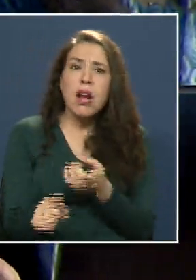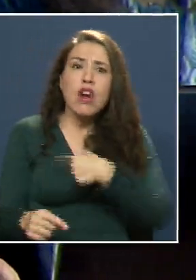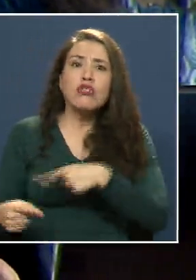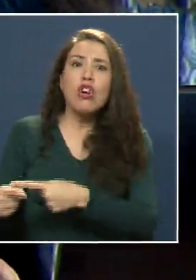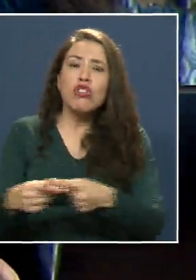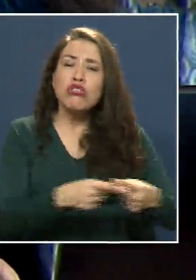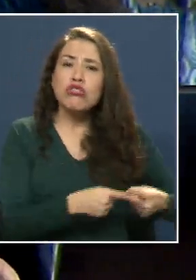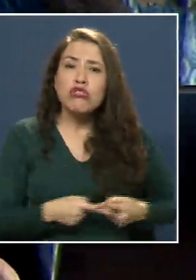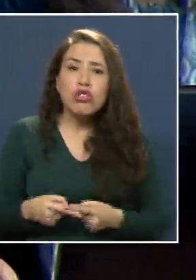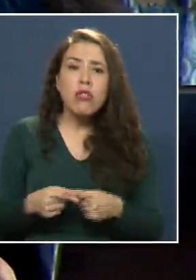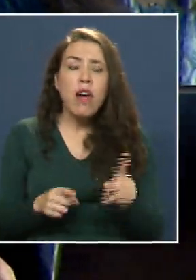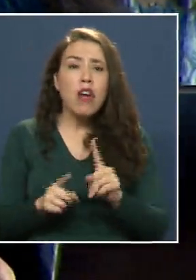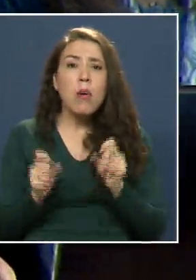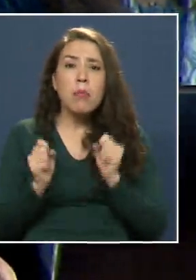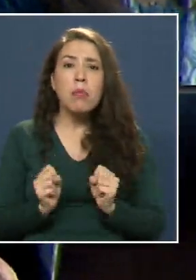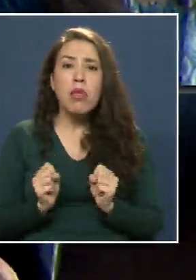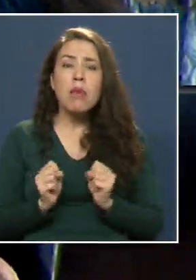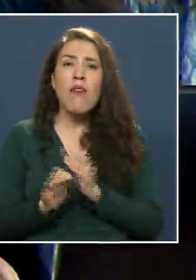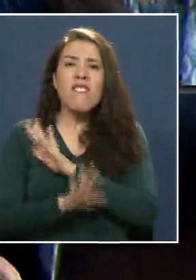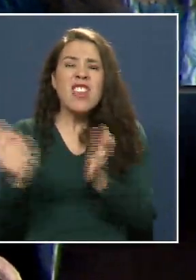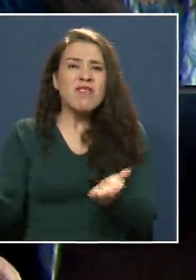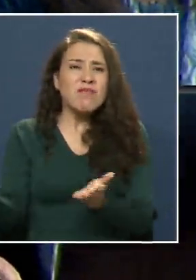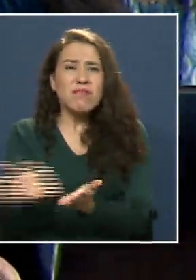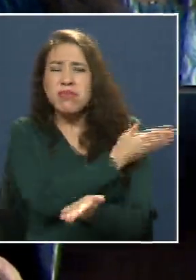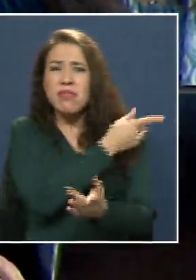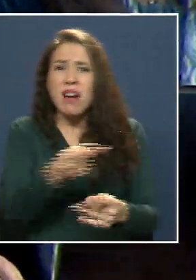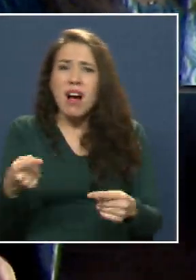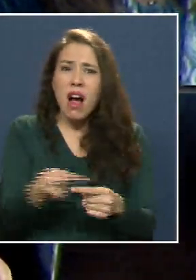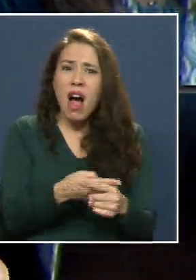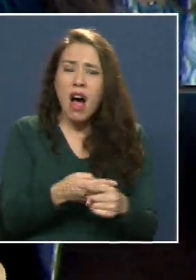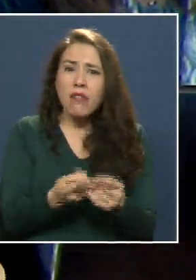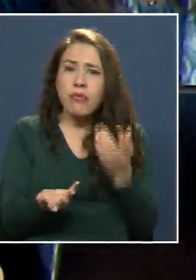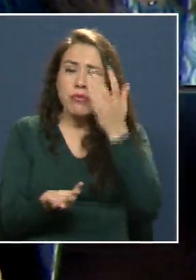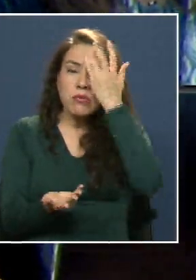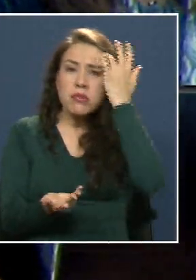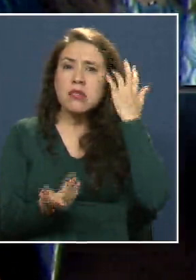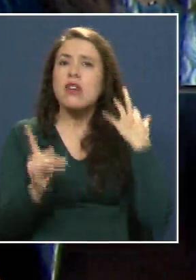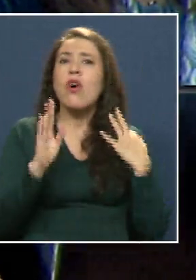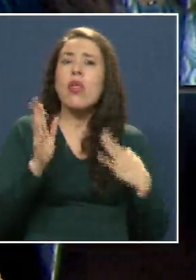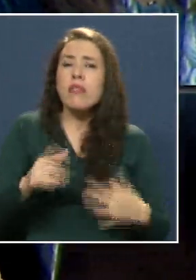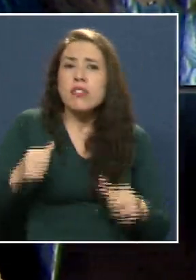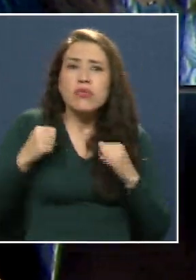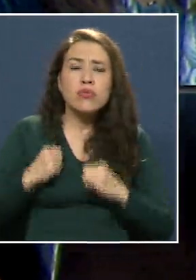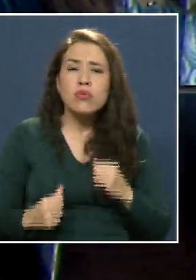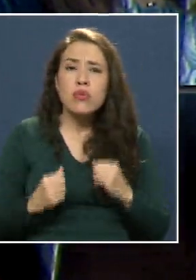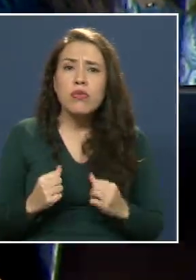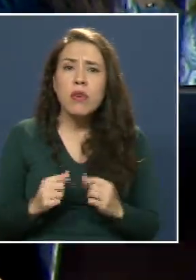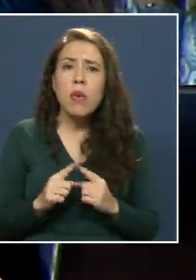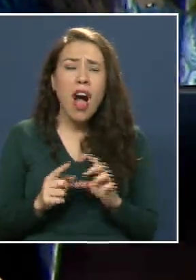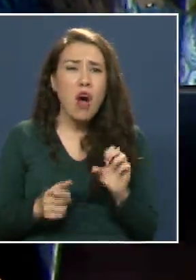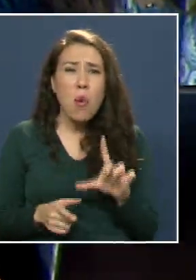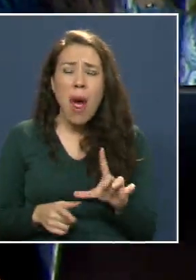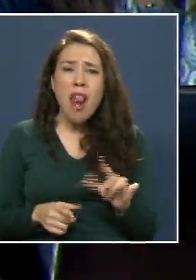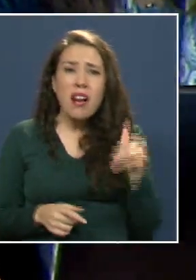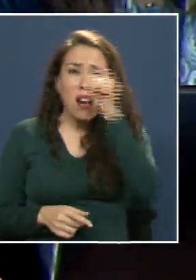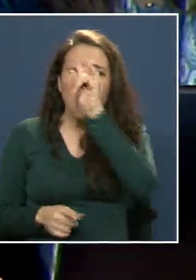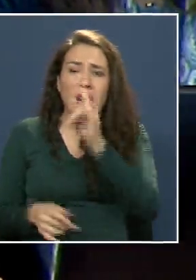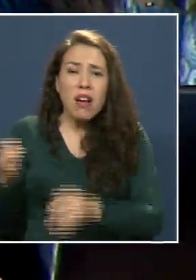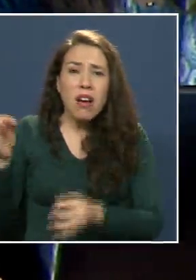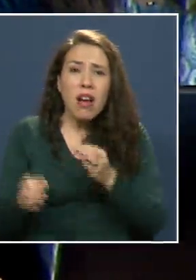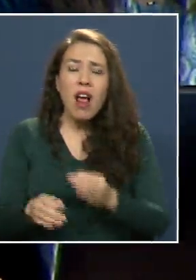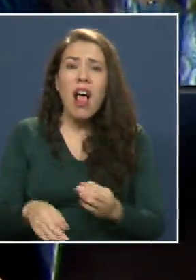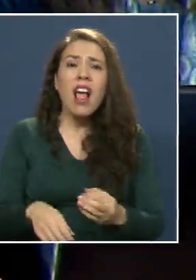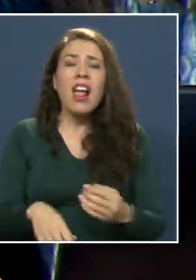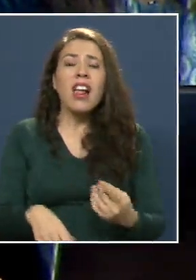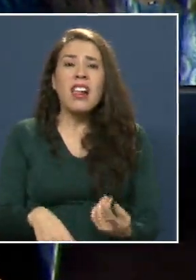sociedad hasta aquí no hemos podido erradicar este flagelo? Entonces nadie debería sufrir, además, la crueldad e impunidad de un tiempo